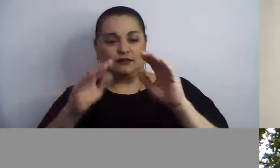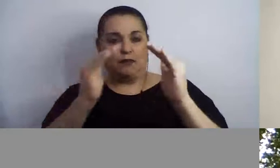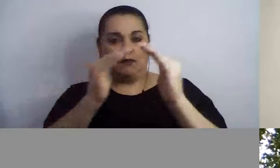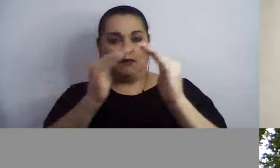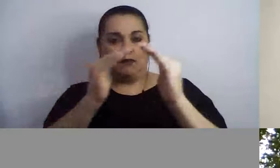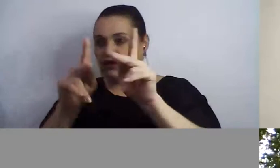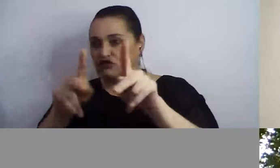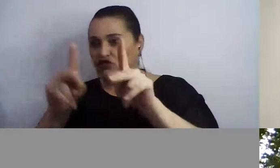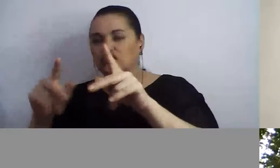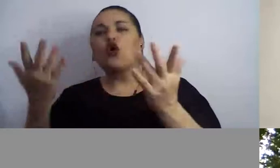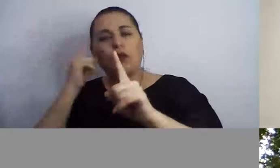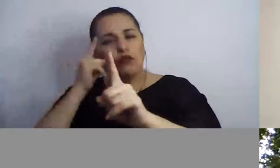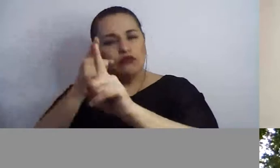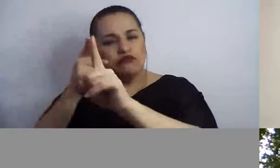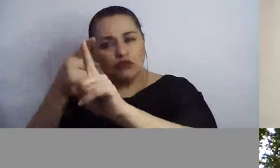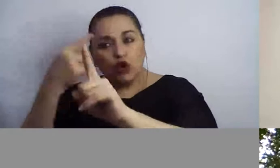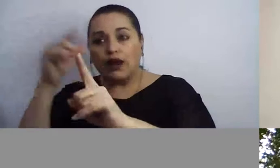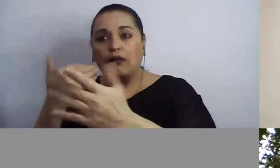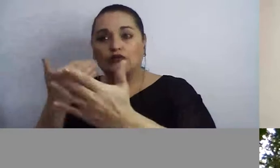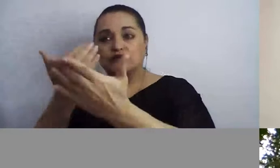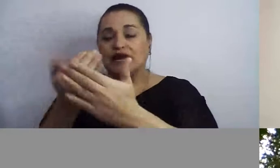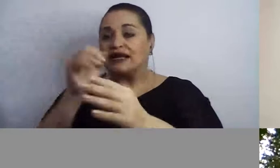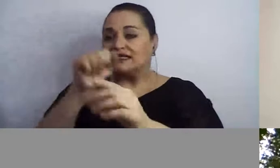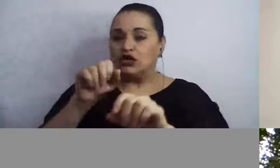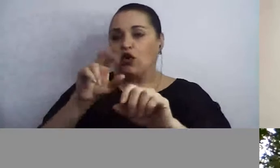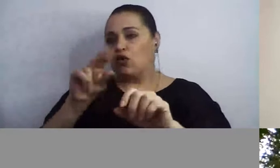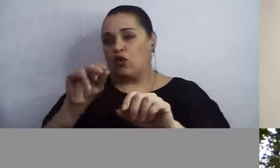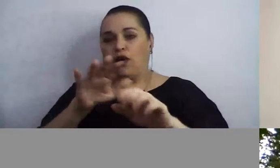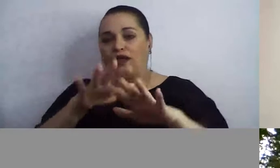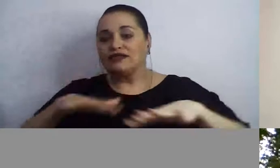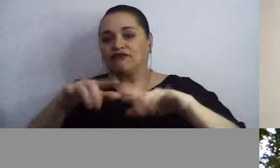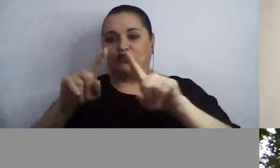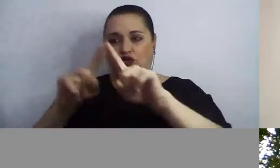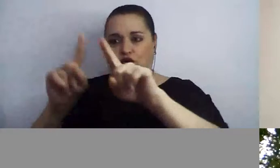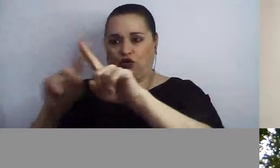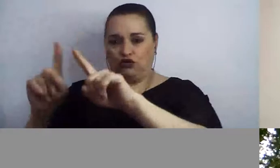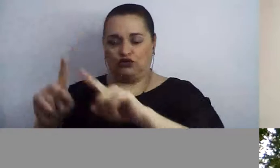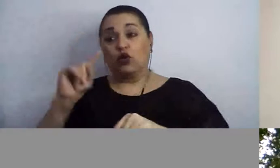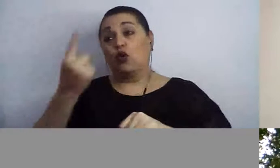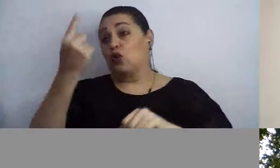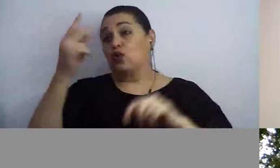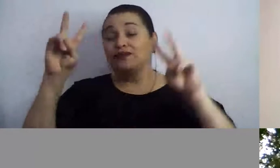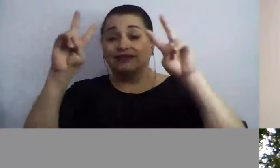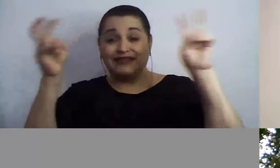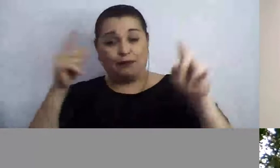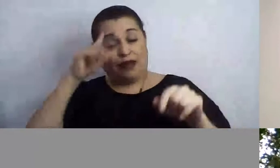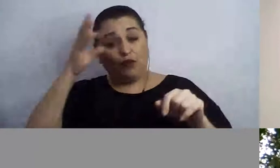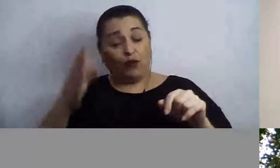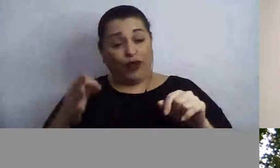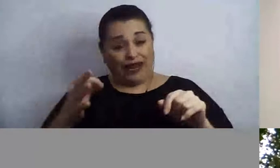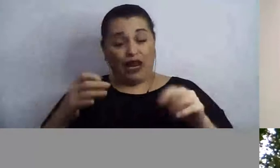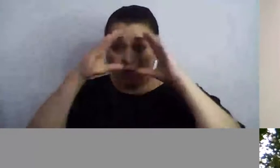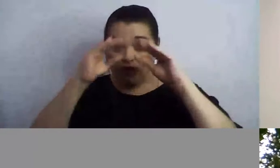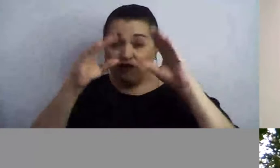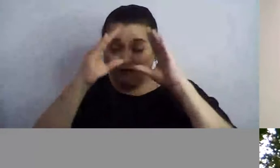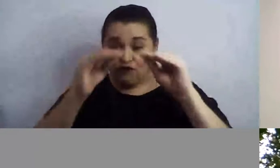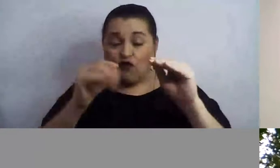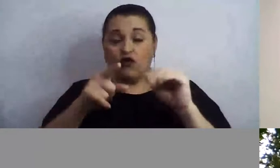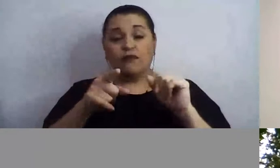saber cómo estamos llegando o no a las poblaciones y a los territorios uno de los temas donde creo que el informe justamente